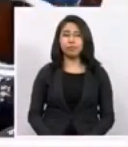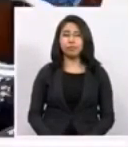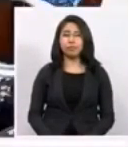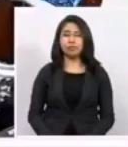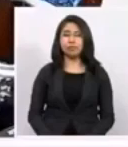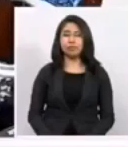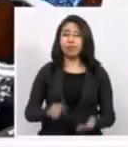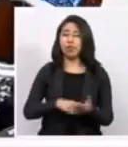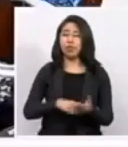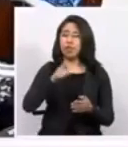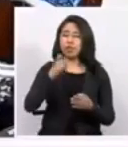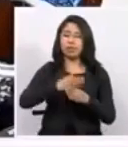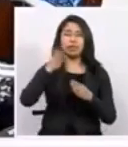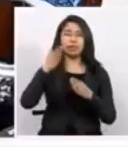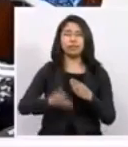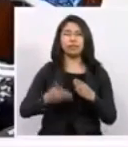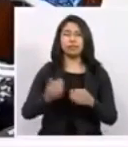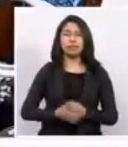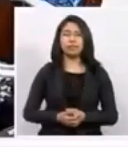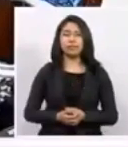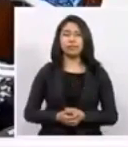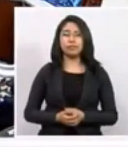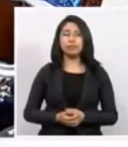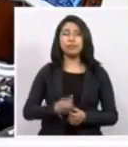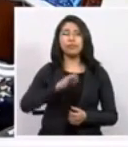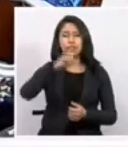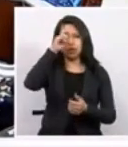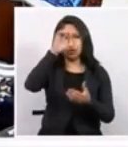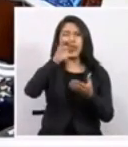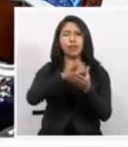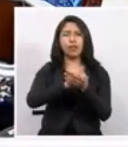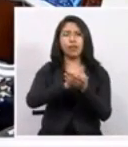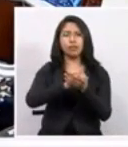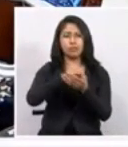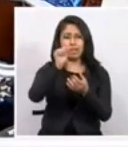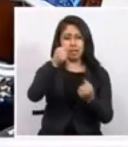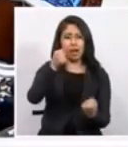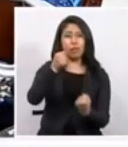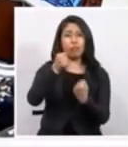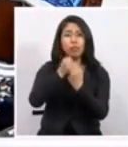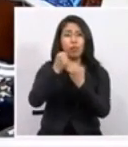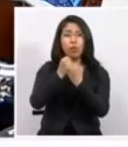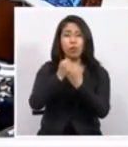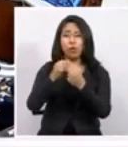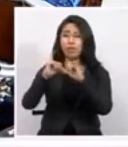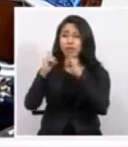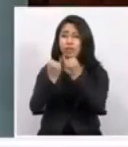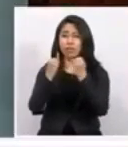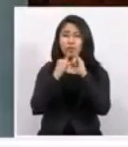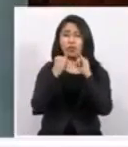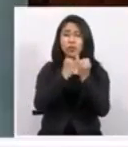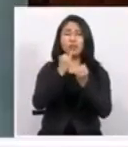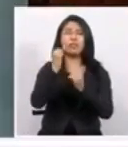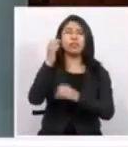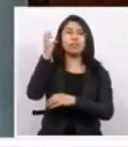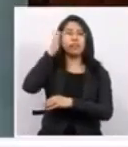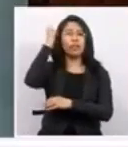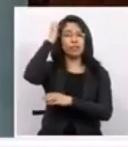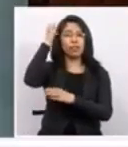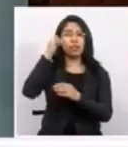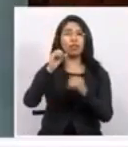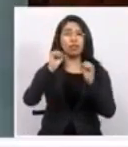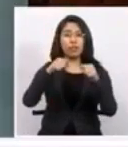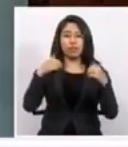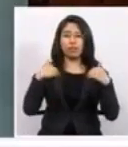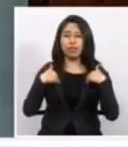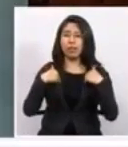Eso debe acabar. Creo y apoyo el refuerzo, la institucionalidad del Estado y en generar un